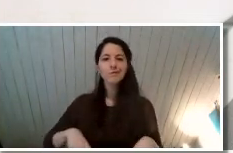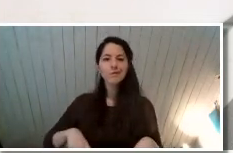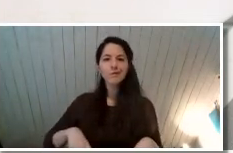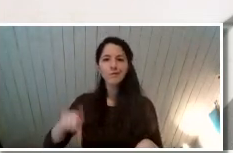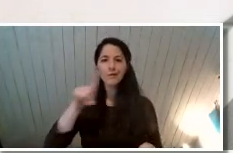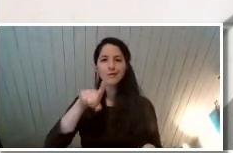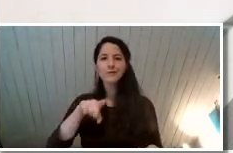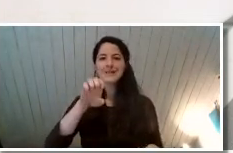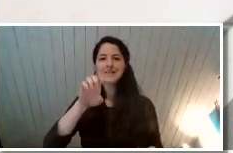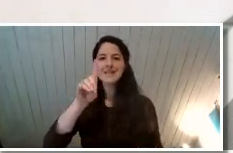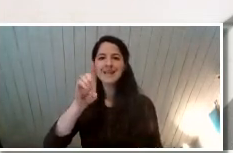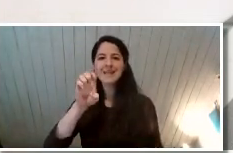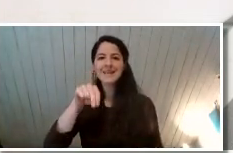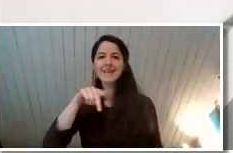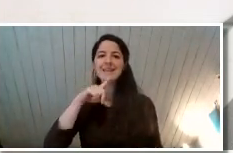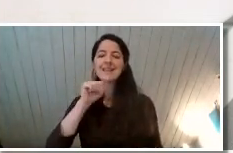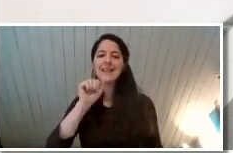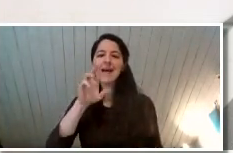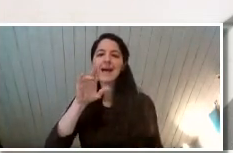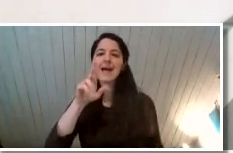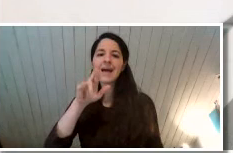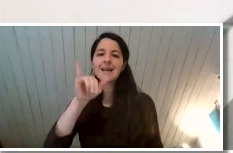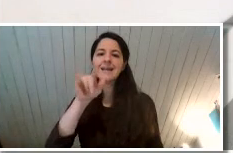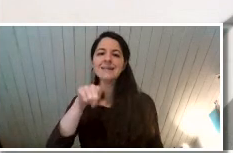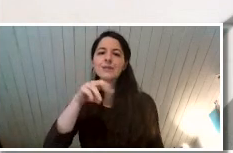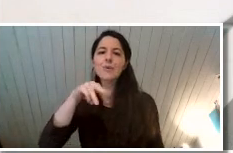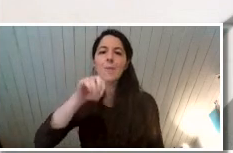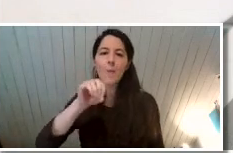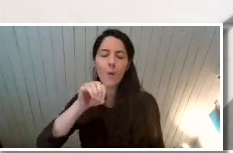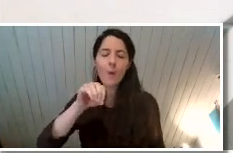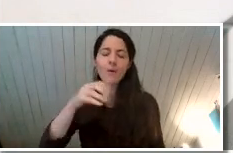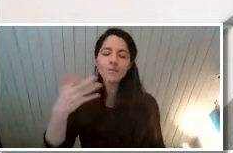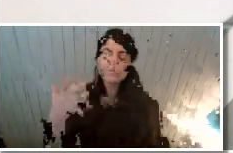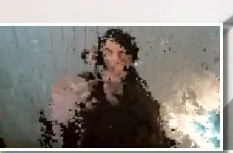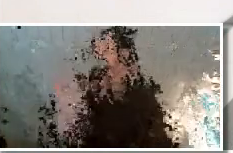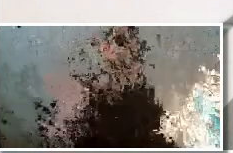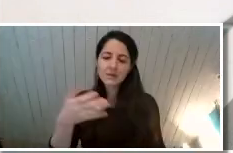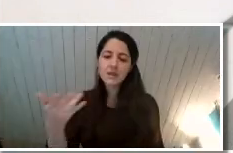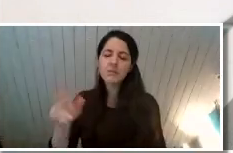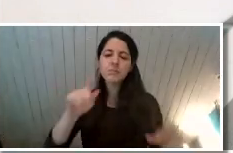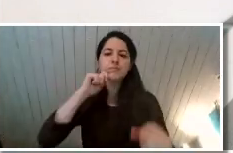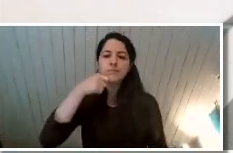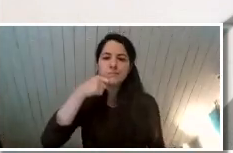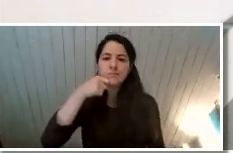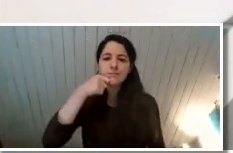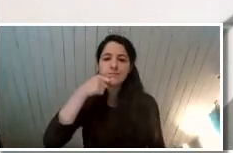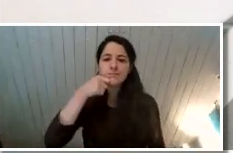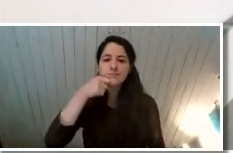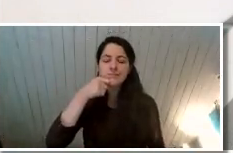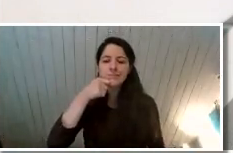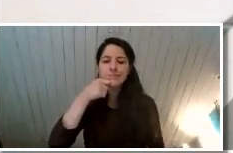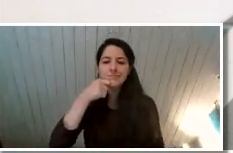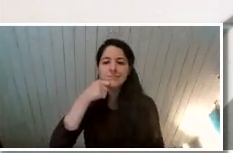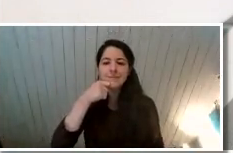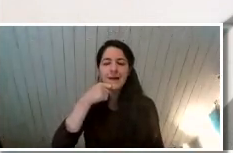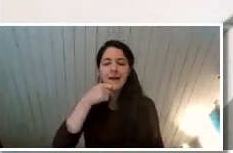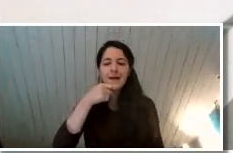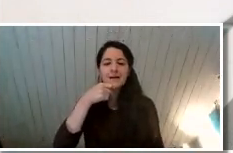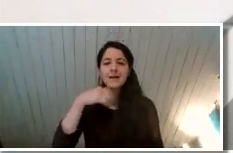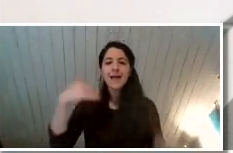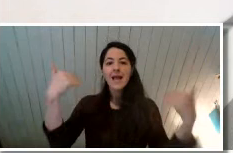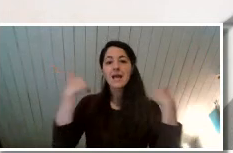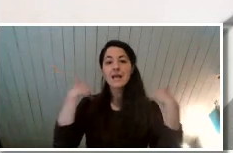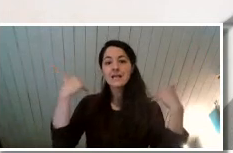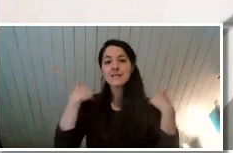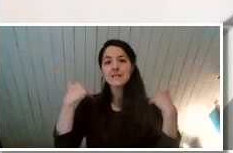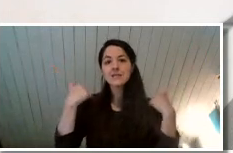no hacer actividad física, o más bien hacer actividad física menos de 3 veces por semana. Hay